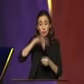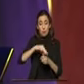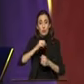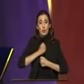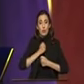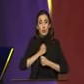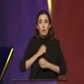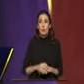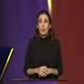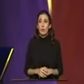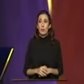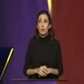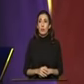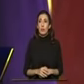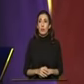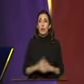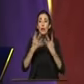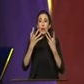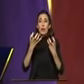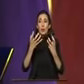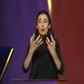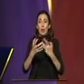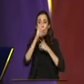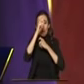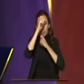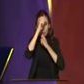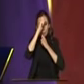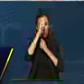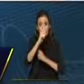cierto, quiero expresar mi homenaje,